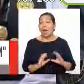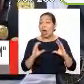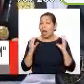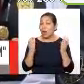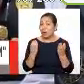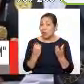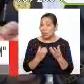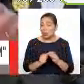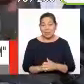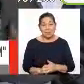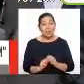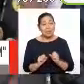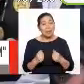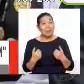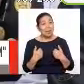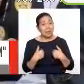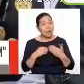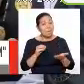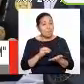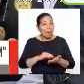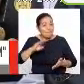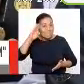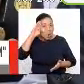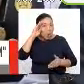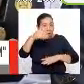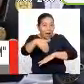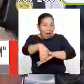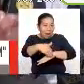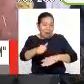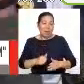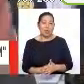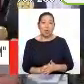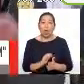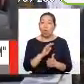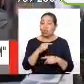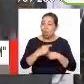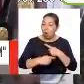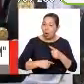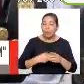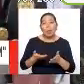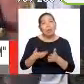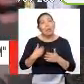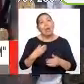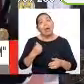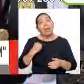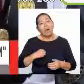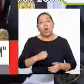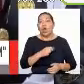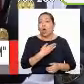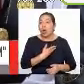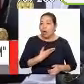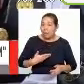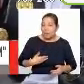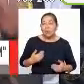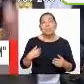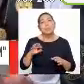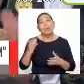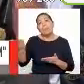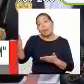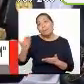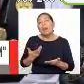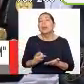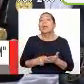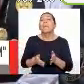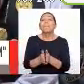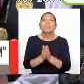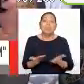la República para tener más policías en las calles. Todos los días recibo alcaldes, gobernadores en mi oficina. Y lo primero